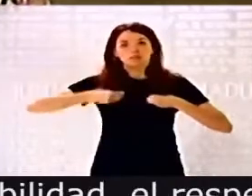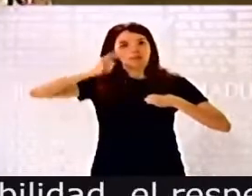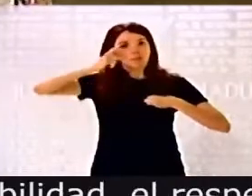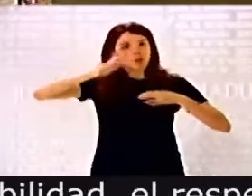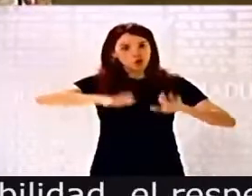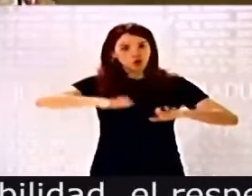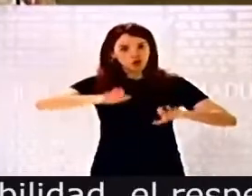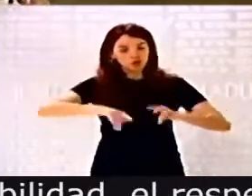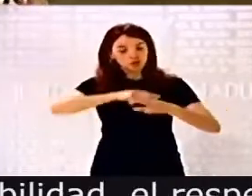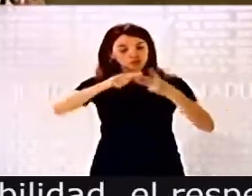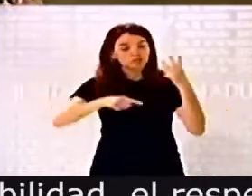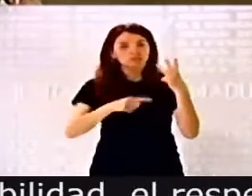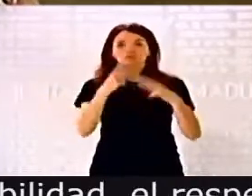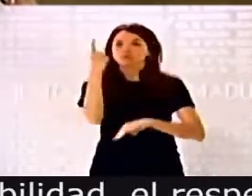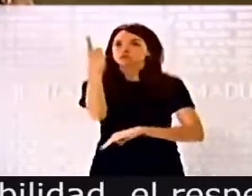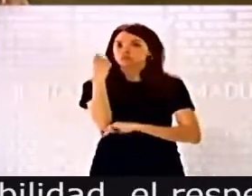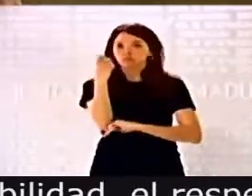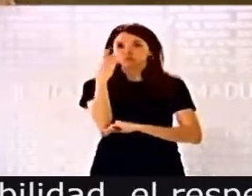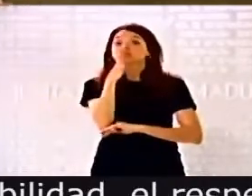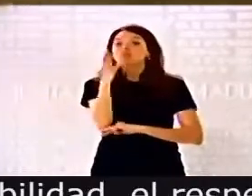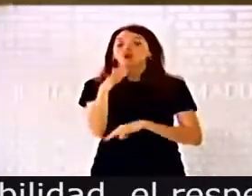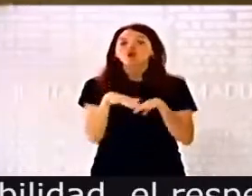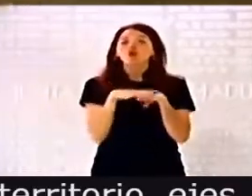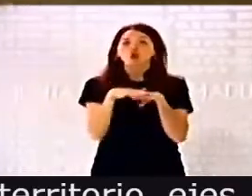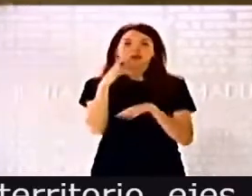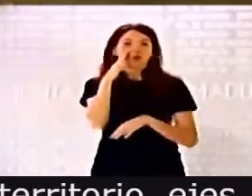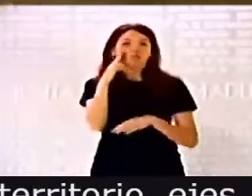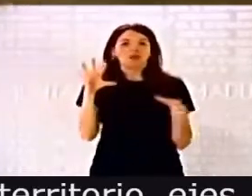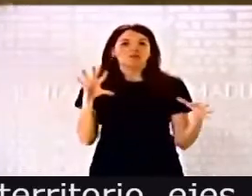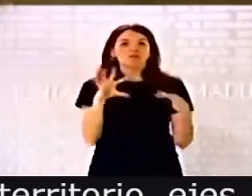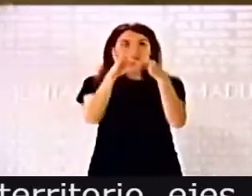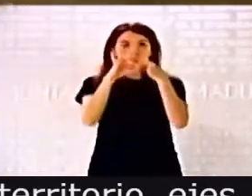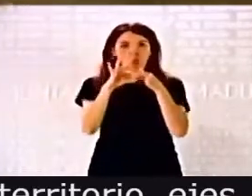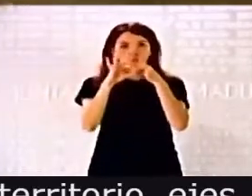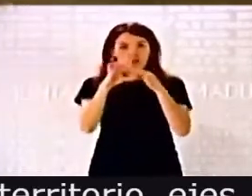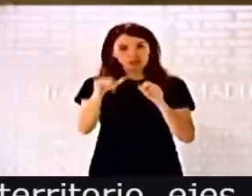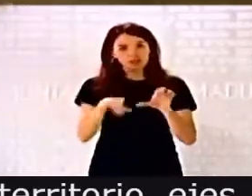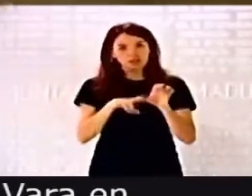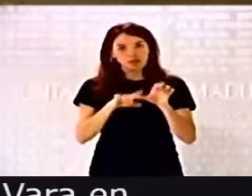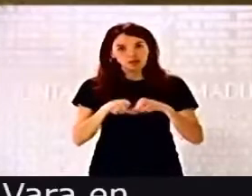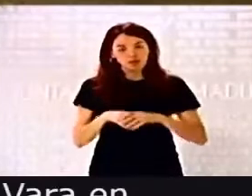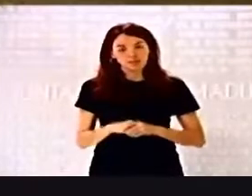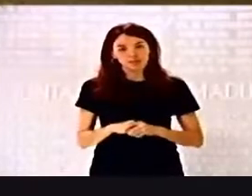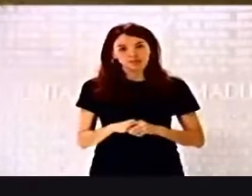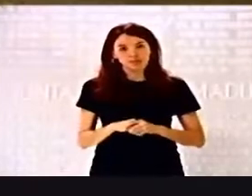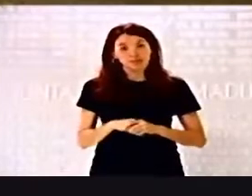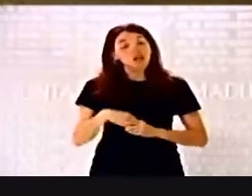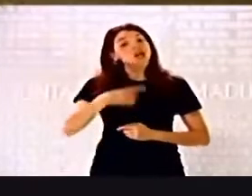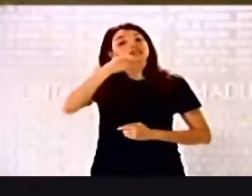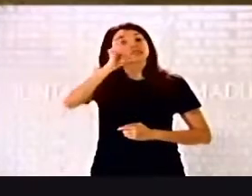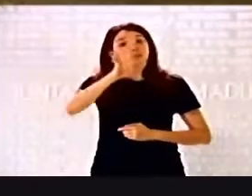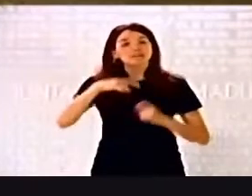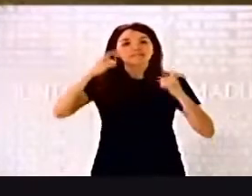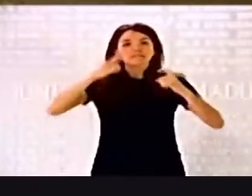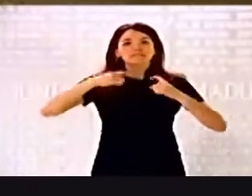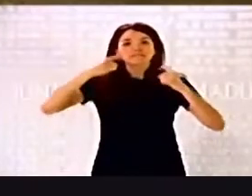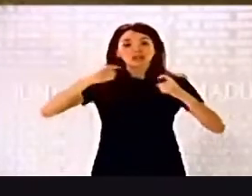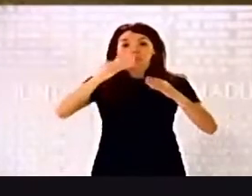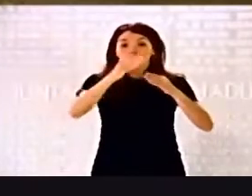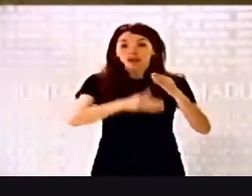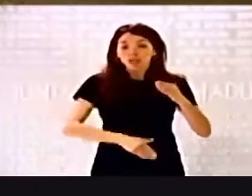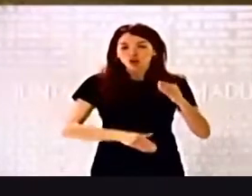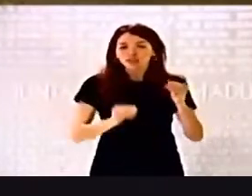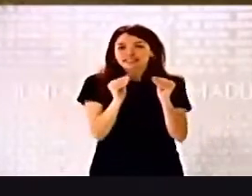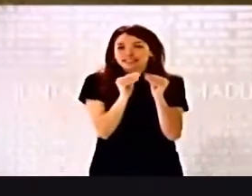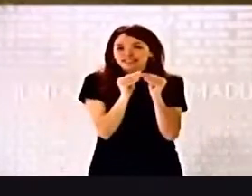ejes principales del Gobierno de Guillermo Fernández Vara en Extremadura. Vamos a facilitar y acortar al máximo los plazos